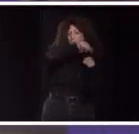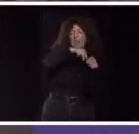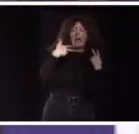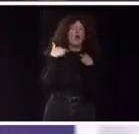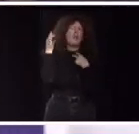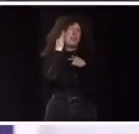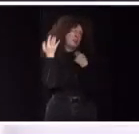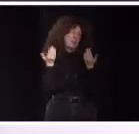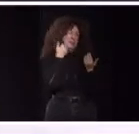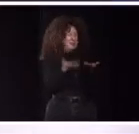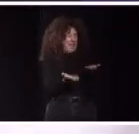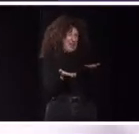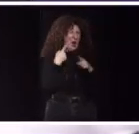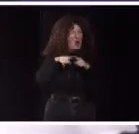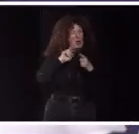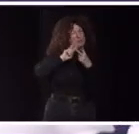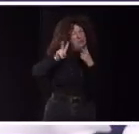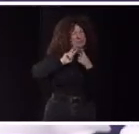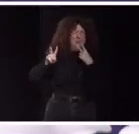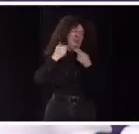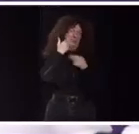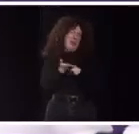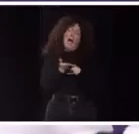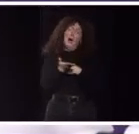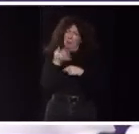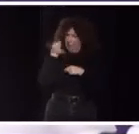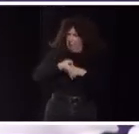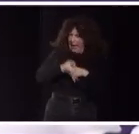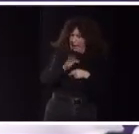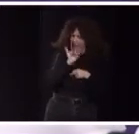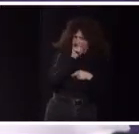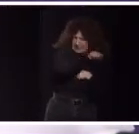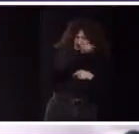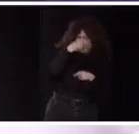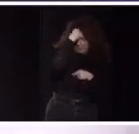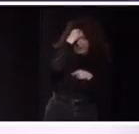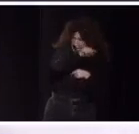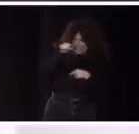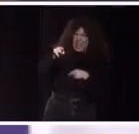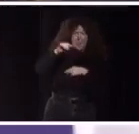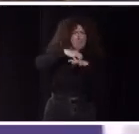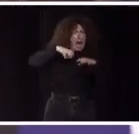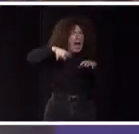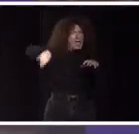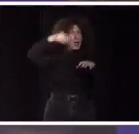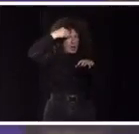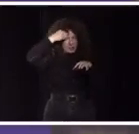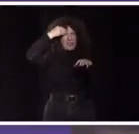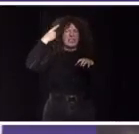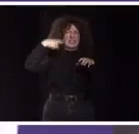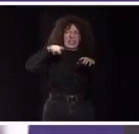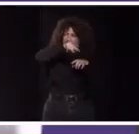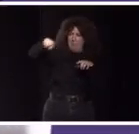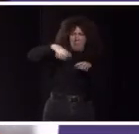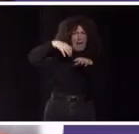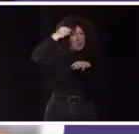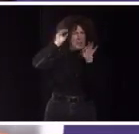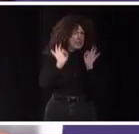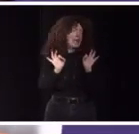diputada diga esas cosas, aunque sean verdad y aunque haya gente que las piensa, incluso aunque sean mayoritarias, aunque sean ideas